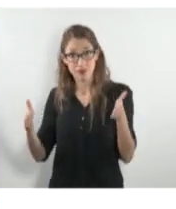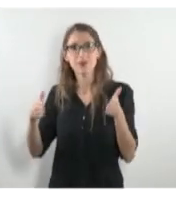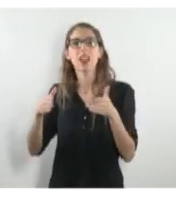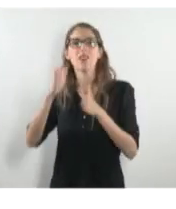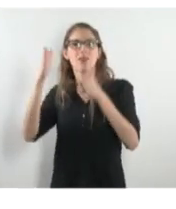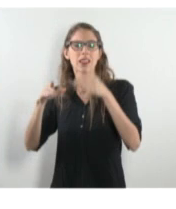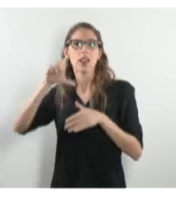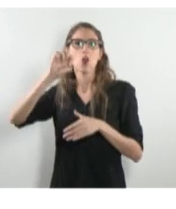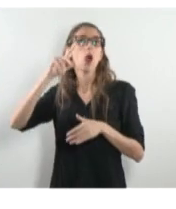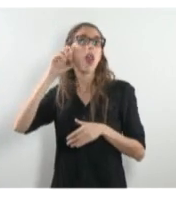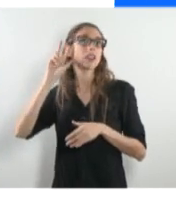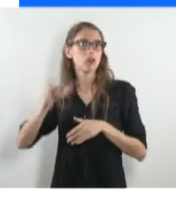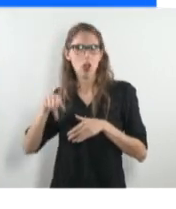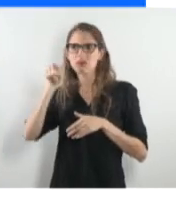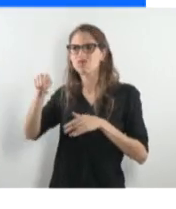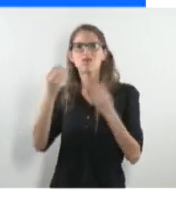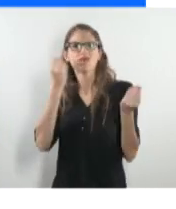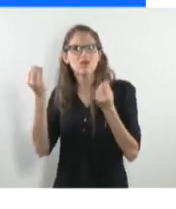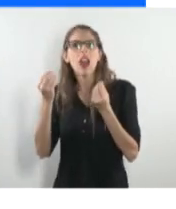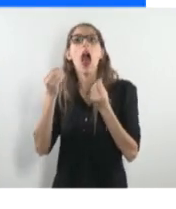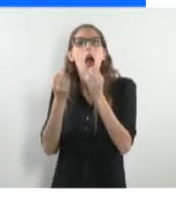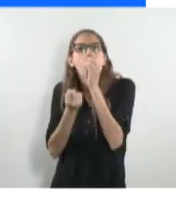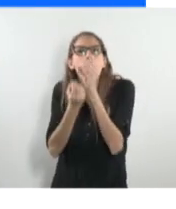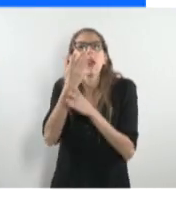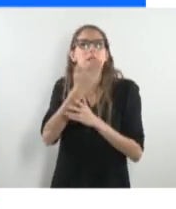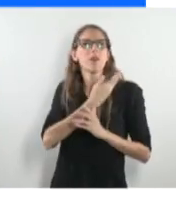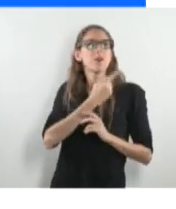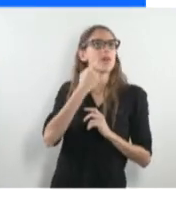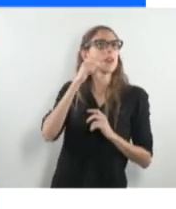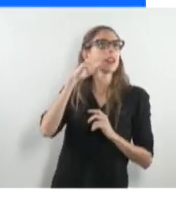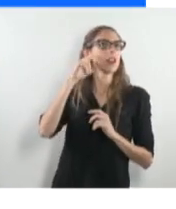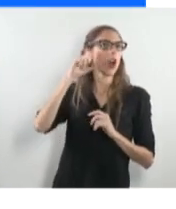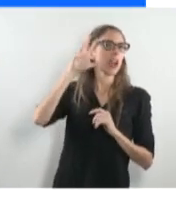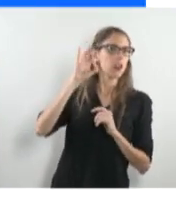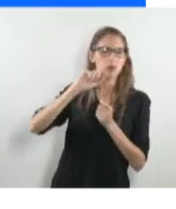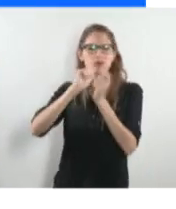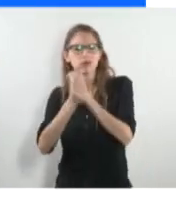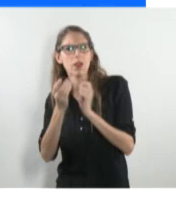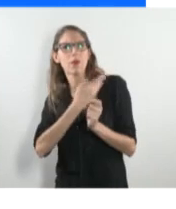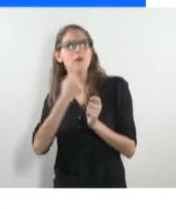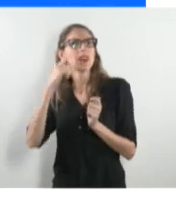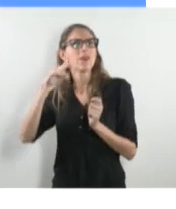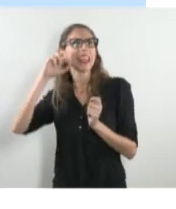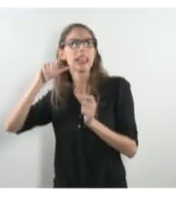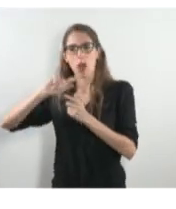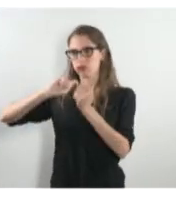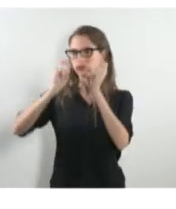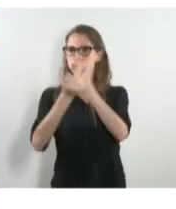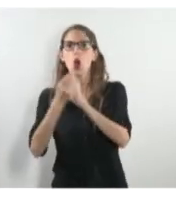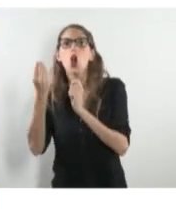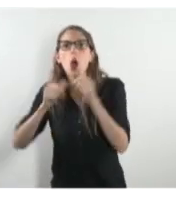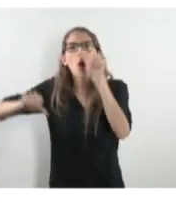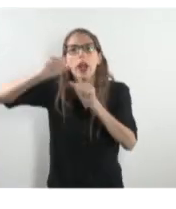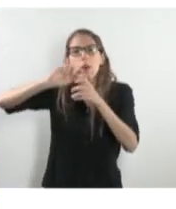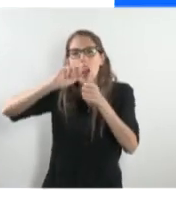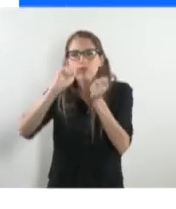coagulación. Consiste en la transformación del fibrinógeno en fibrina. Para que esto ocurra, se necesitan unas reacciones previas que son reacciones